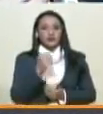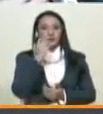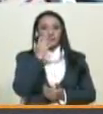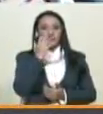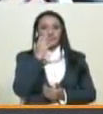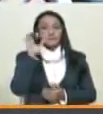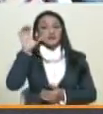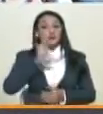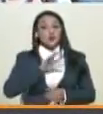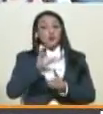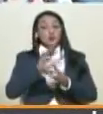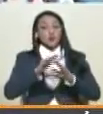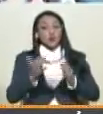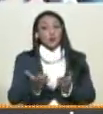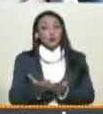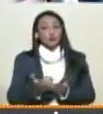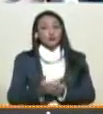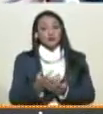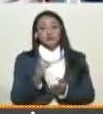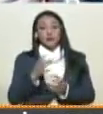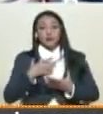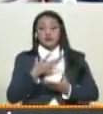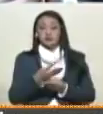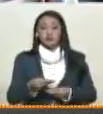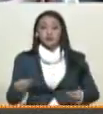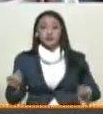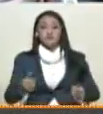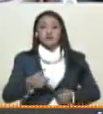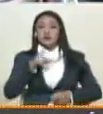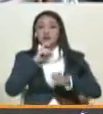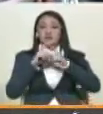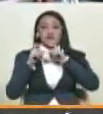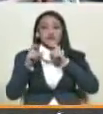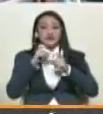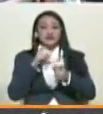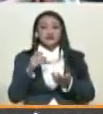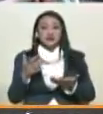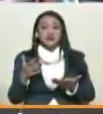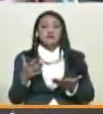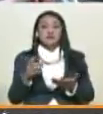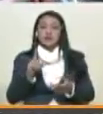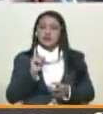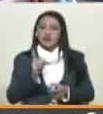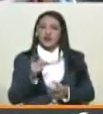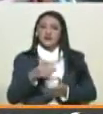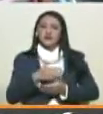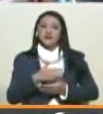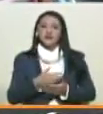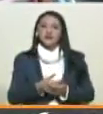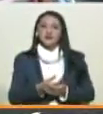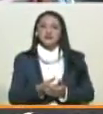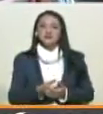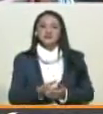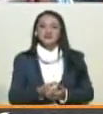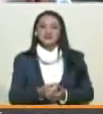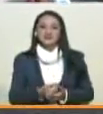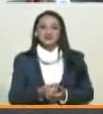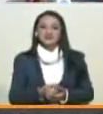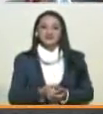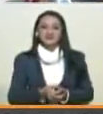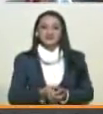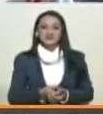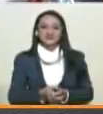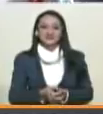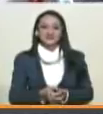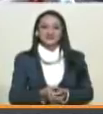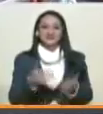podemos permitir que ese patrimonio se nos diluya. Por más dificultades que tengamos en el camino, tenemos que abrevar de esta experiencia hermosa que es